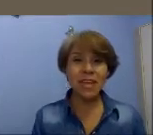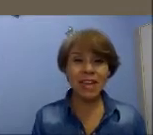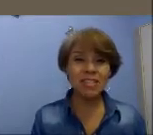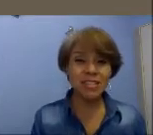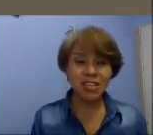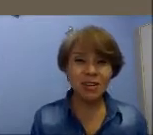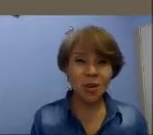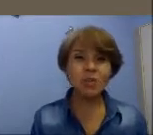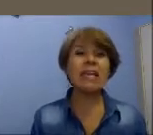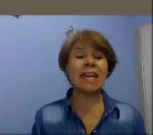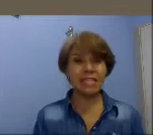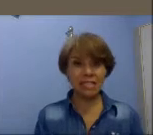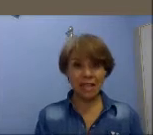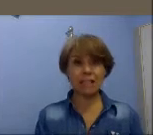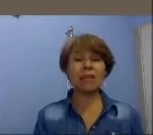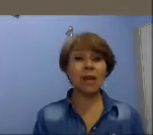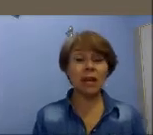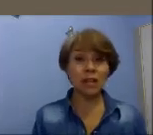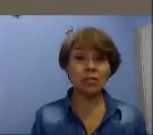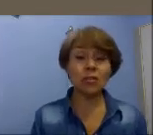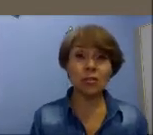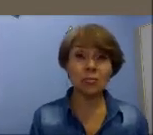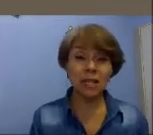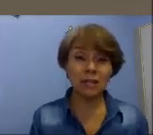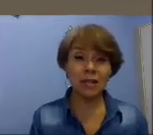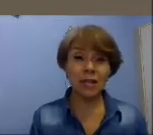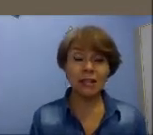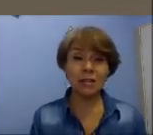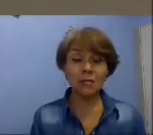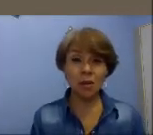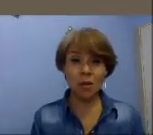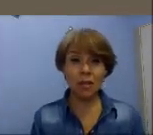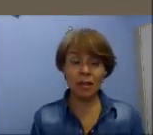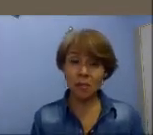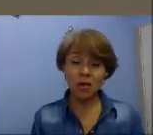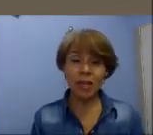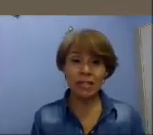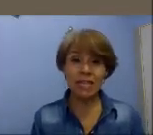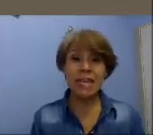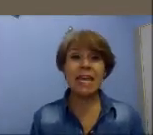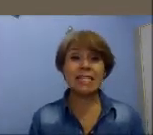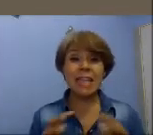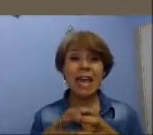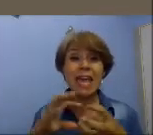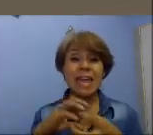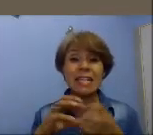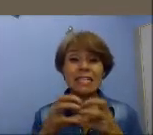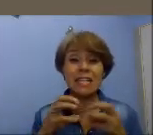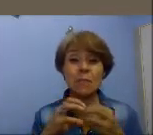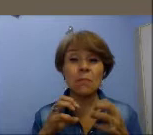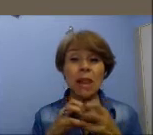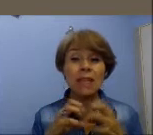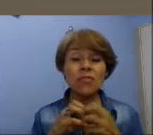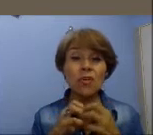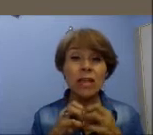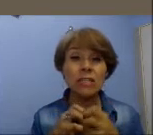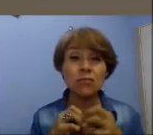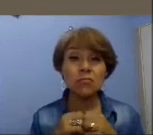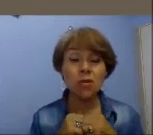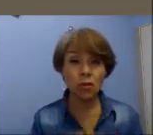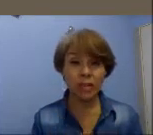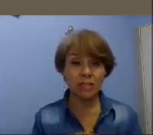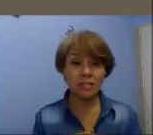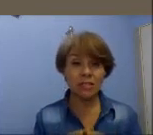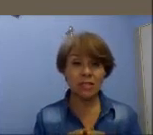Muy bien, chicos, está trabajando con material de bloques, está ensamblando